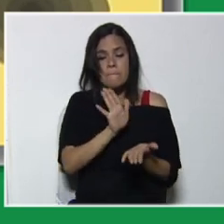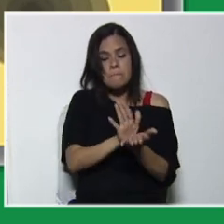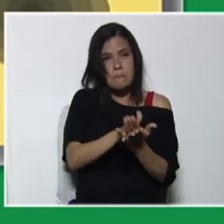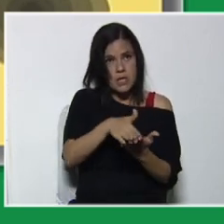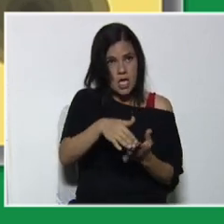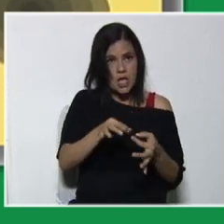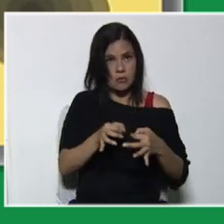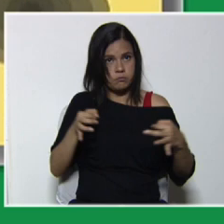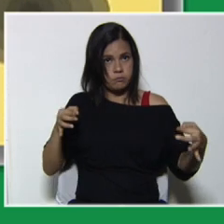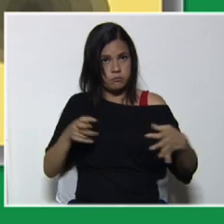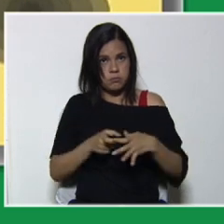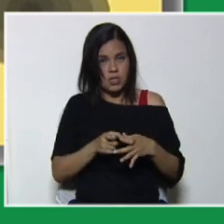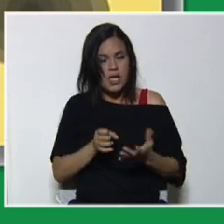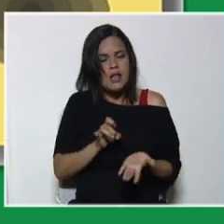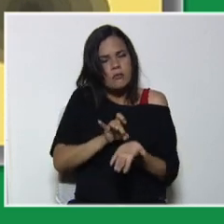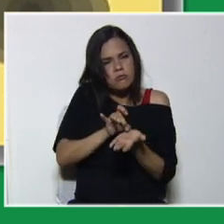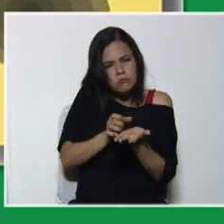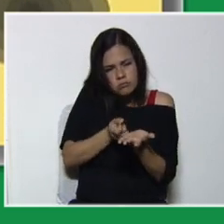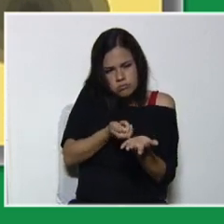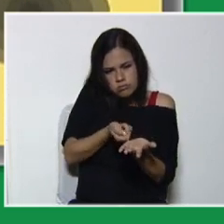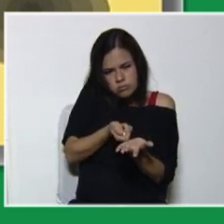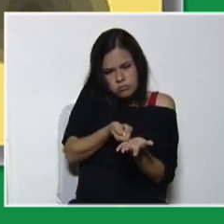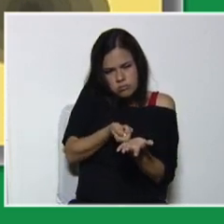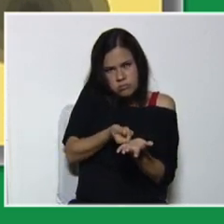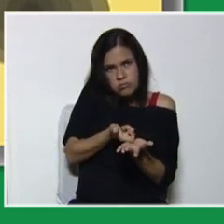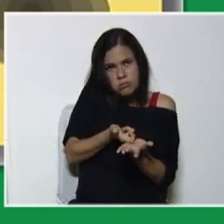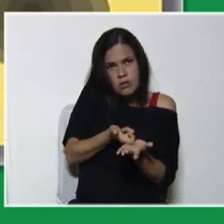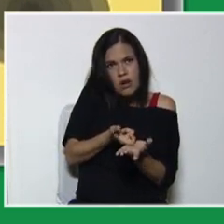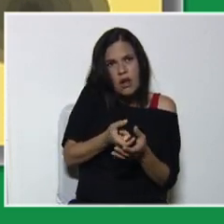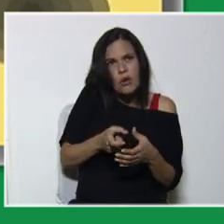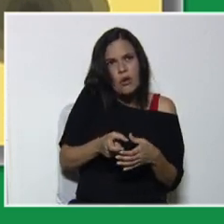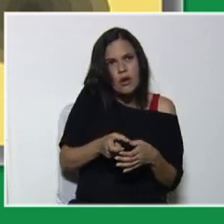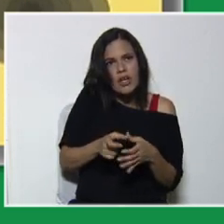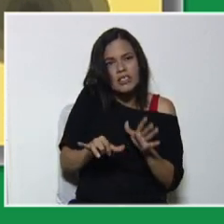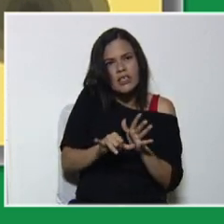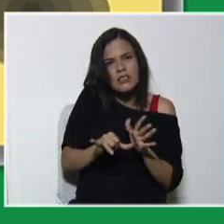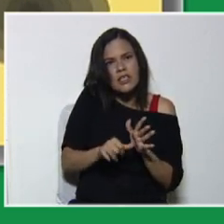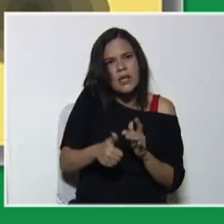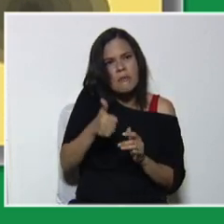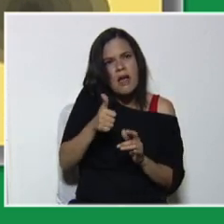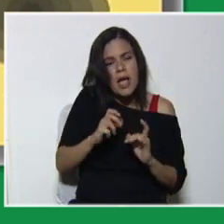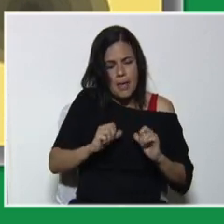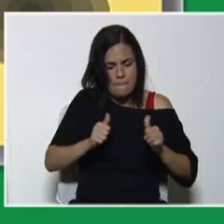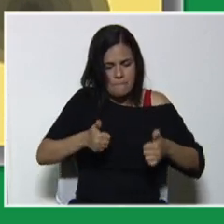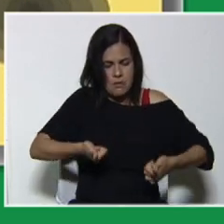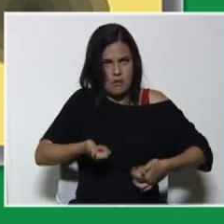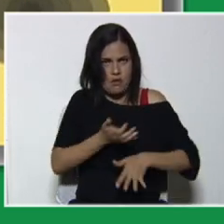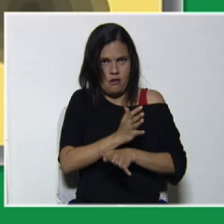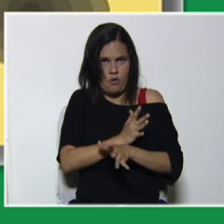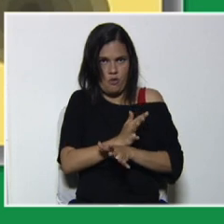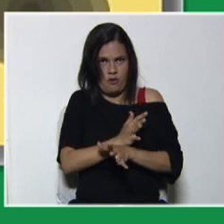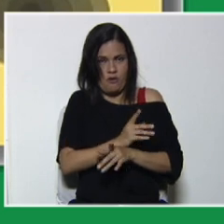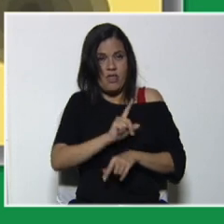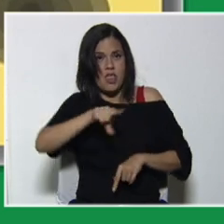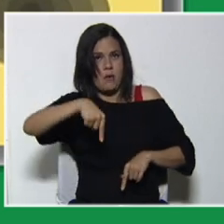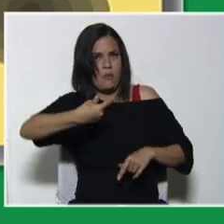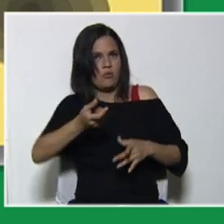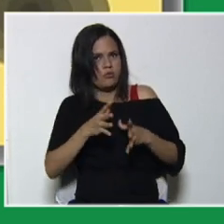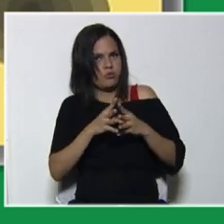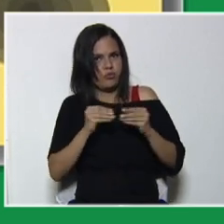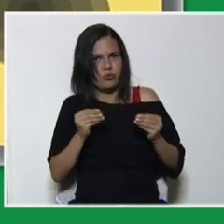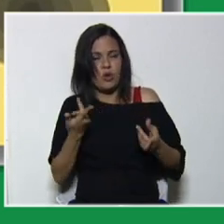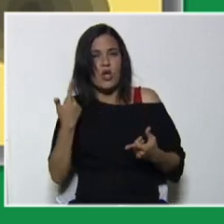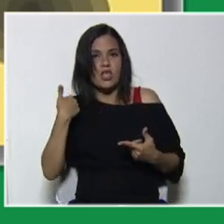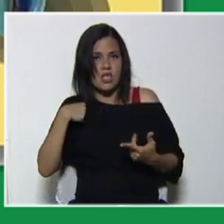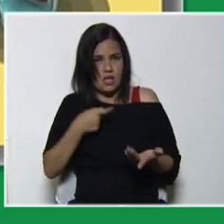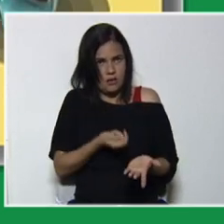y lanzamos la metra hacia el hueco. El que se acerque más comenzará el juego. Luego todos deben